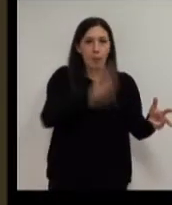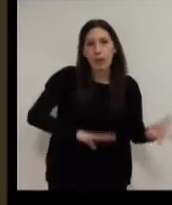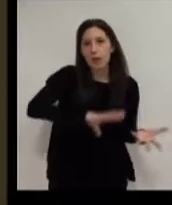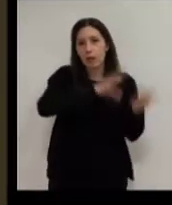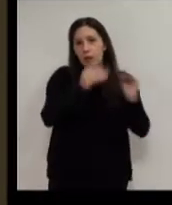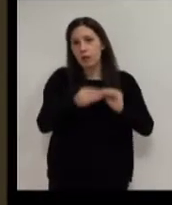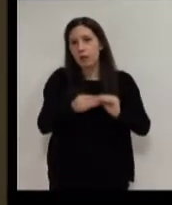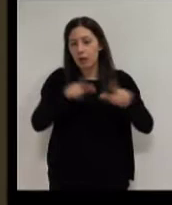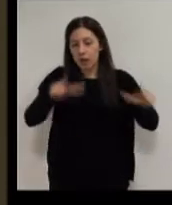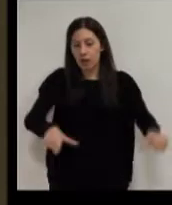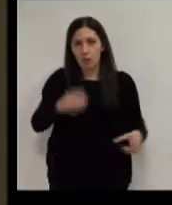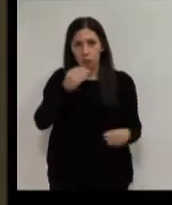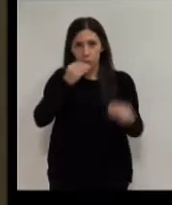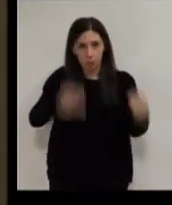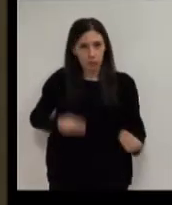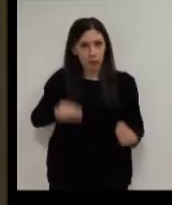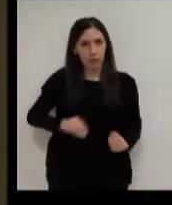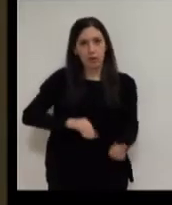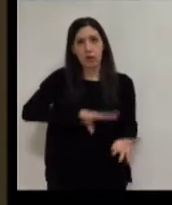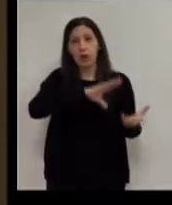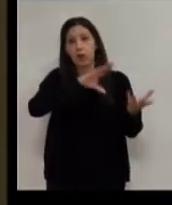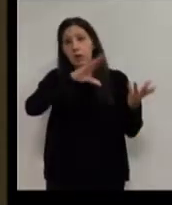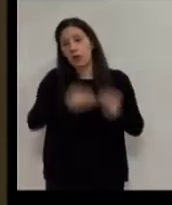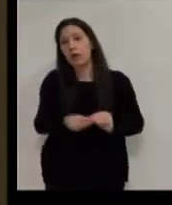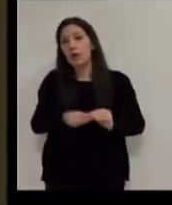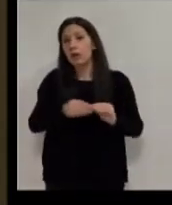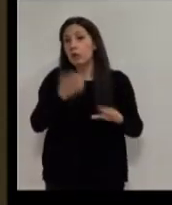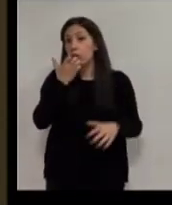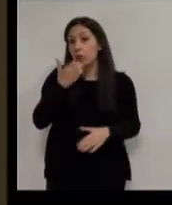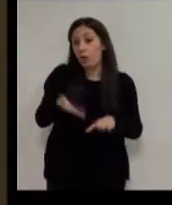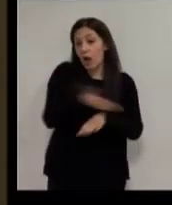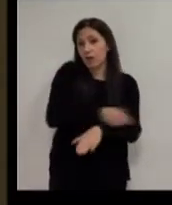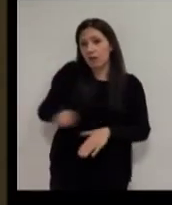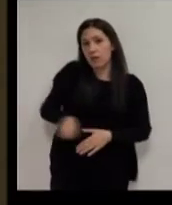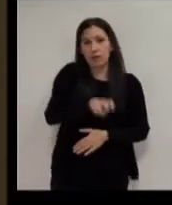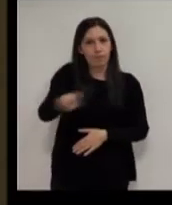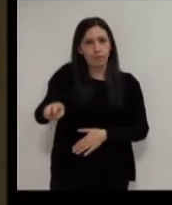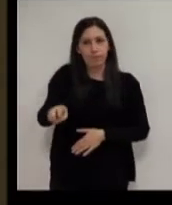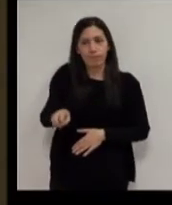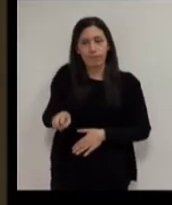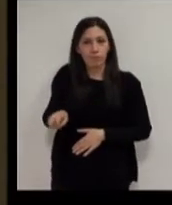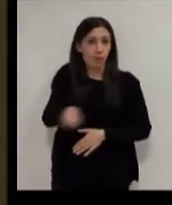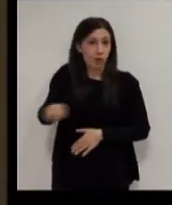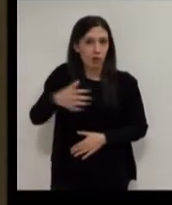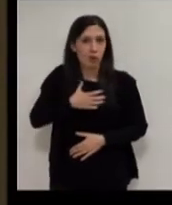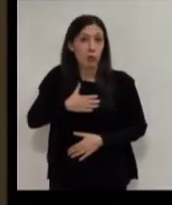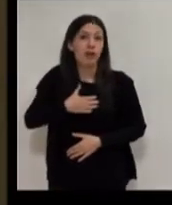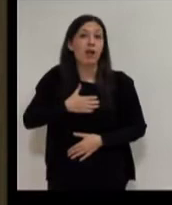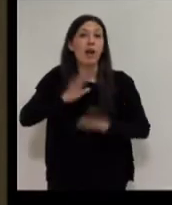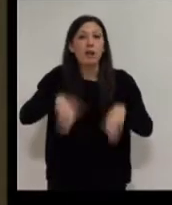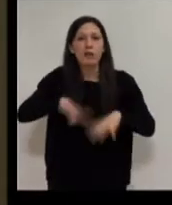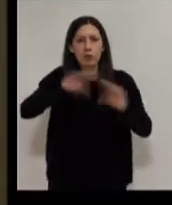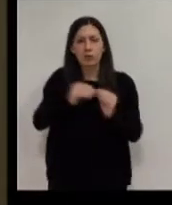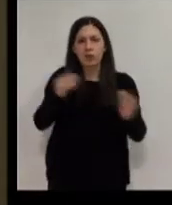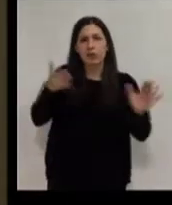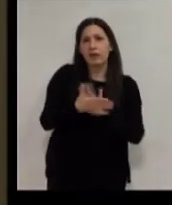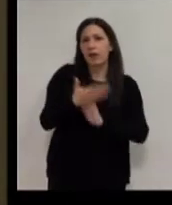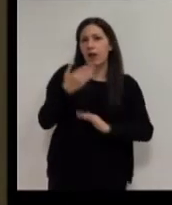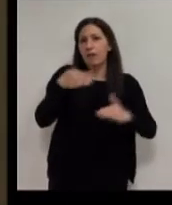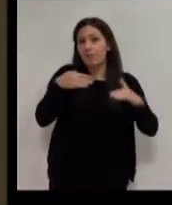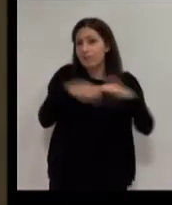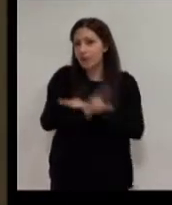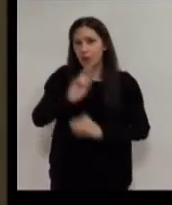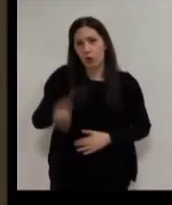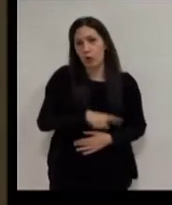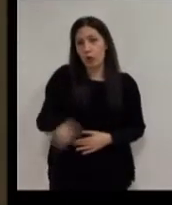una buena habitación adaptada, pero con un tramo de escaleras en la puerta que no es salvable, de forma que no es un hotel accesible. Es por ello que